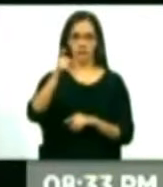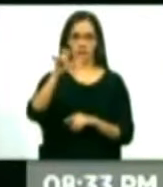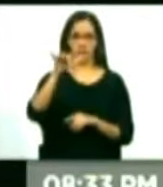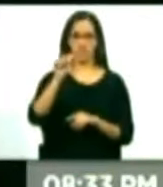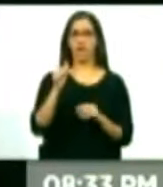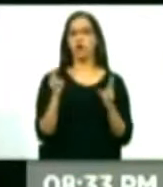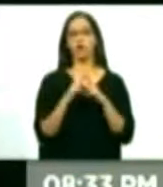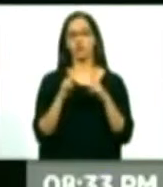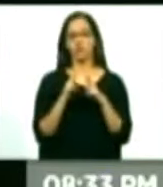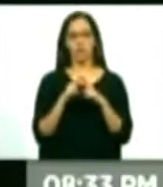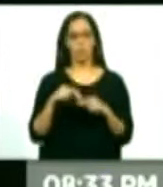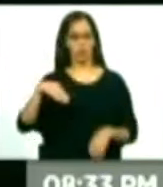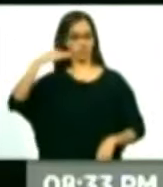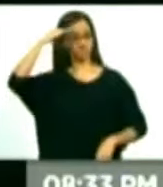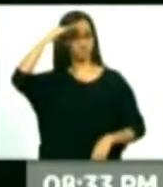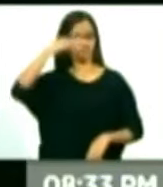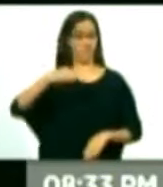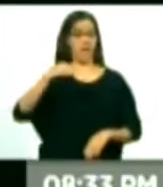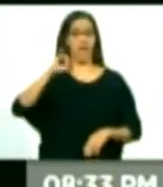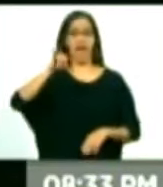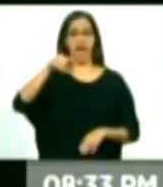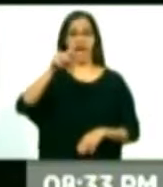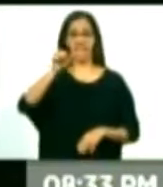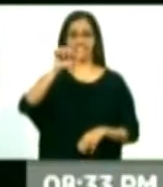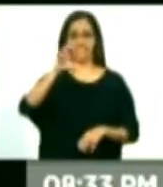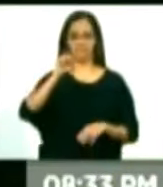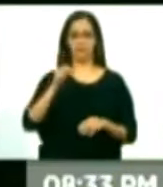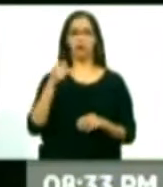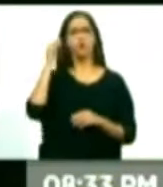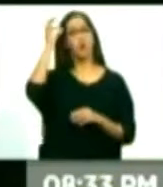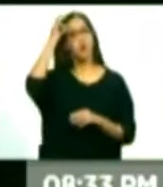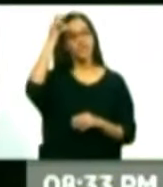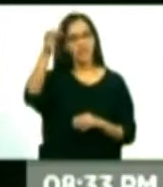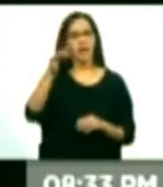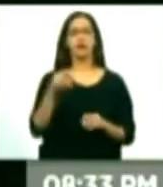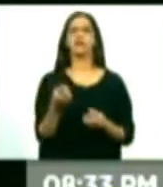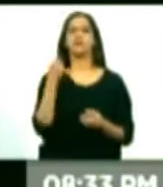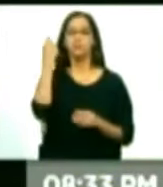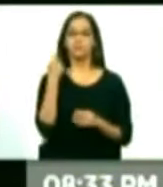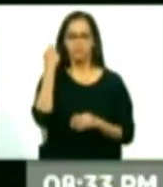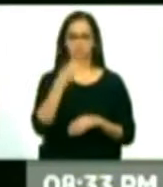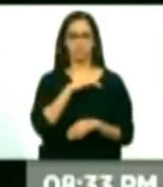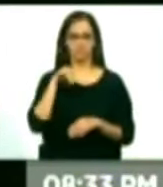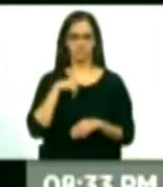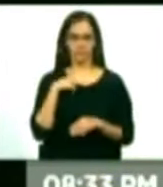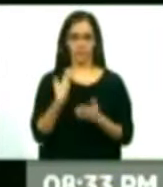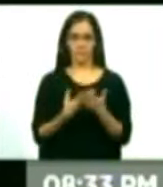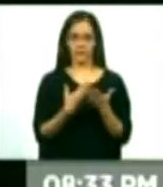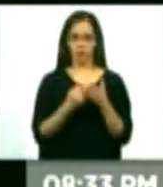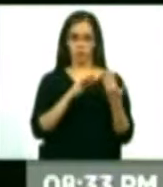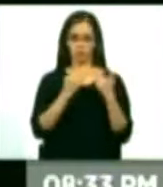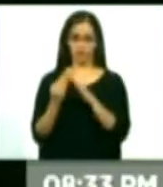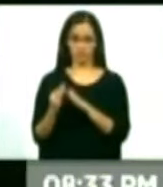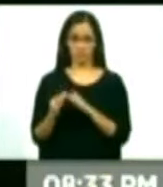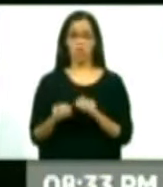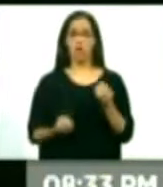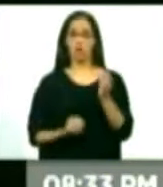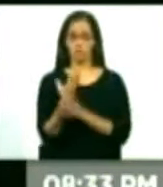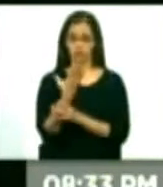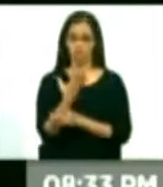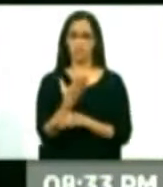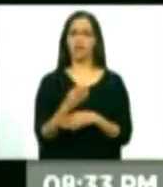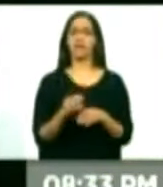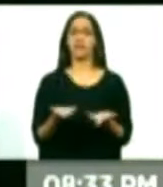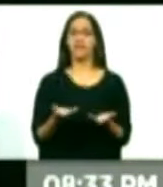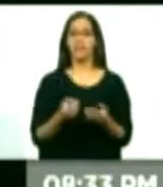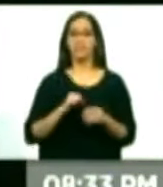la comandanta Jacinta. Fue concejala, diputada y militante del Partido Comunista, fundadora y presidenta del Movimiento al Socialismo Más,